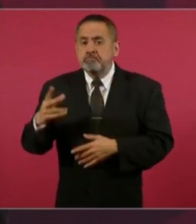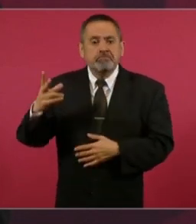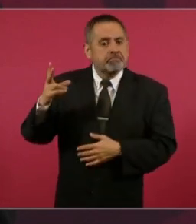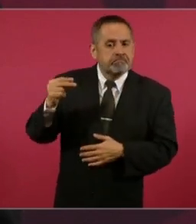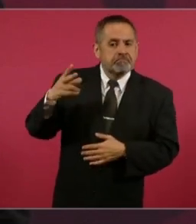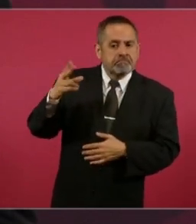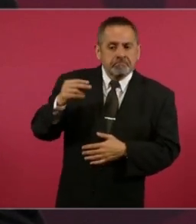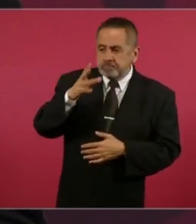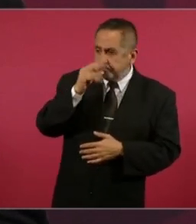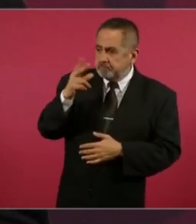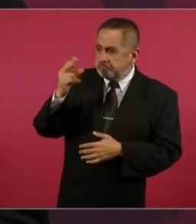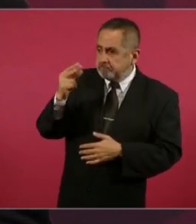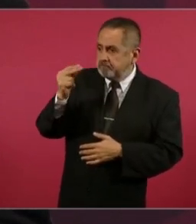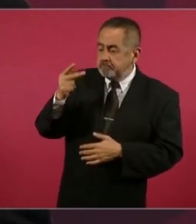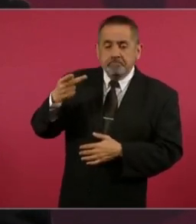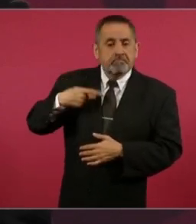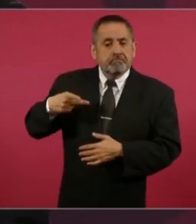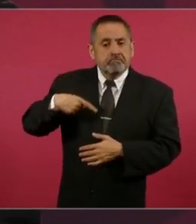podía